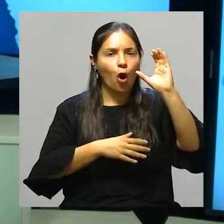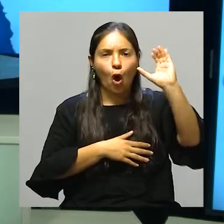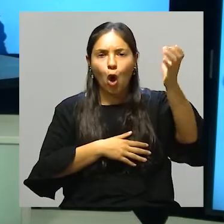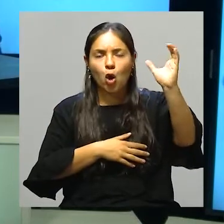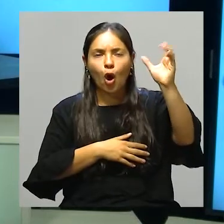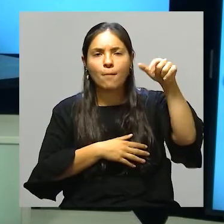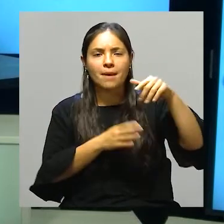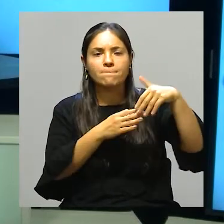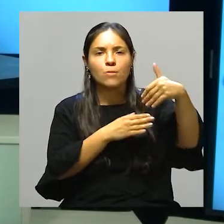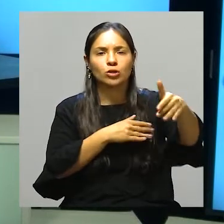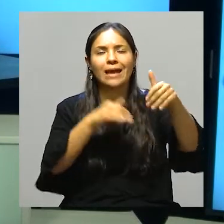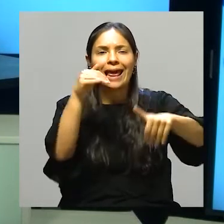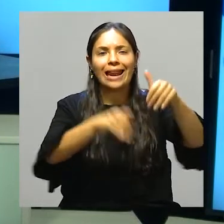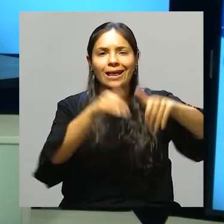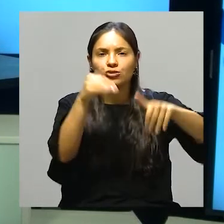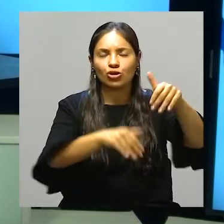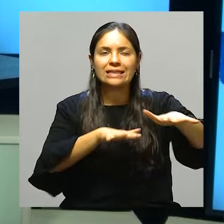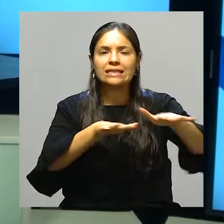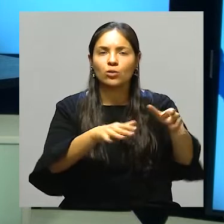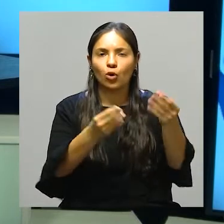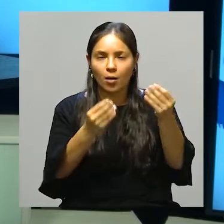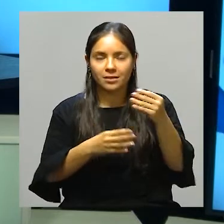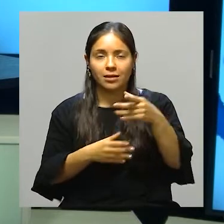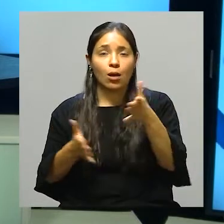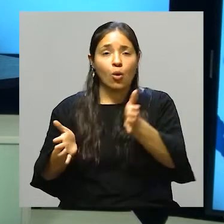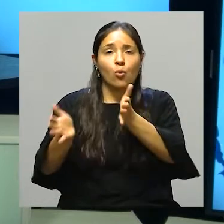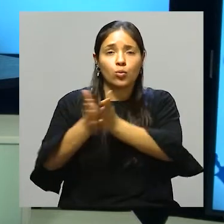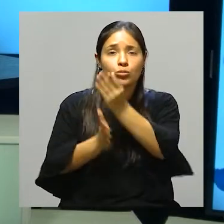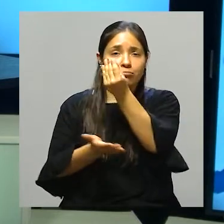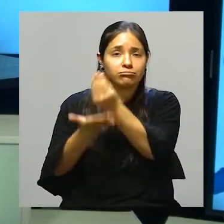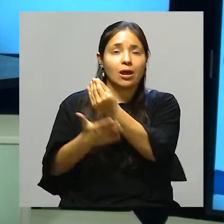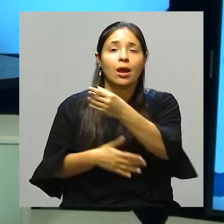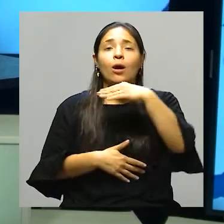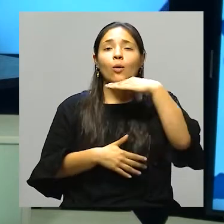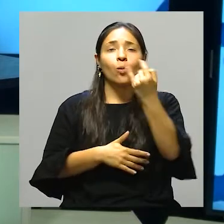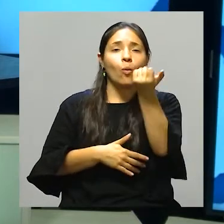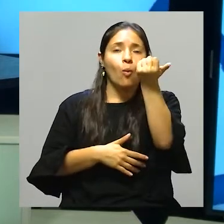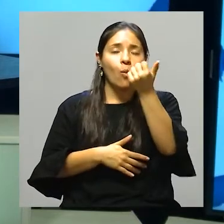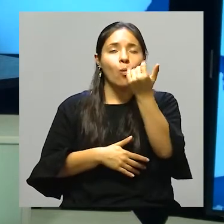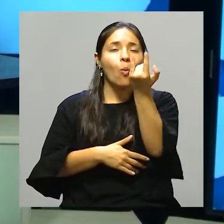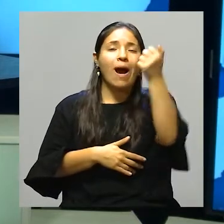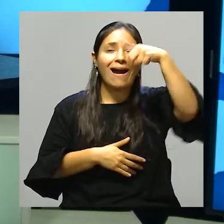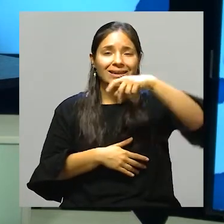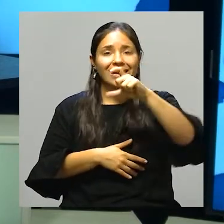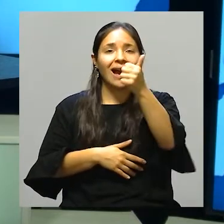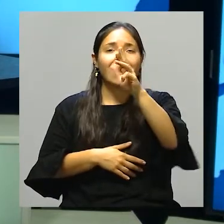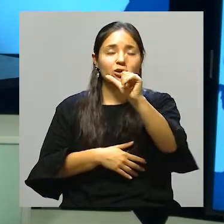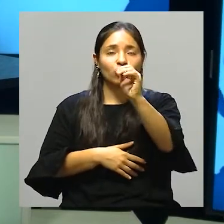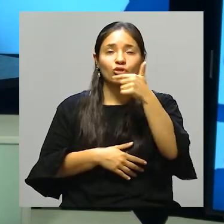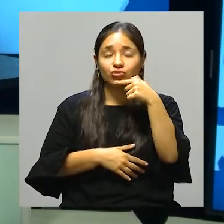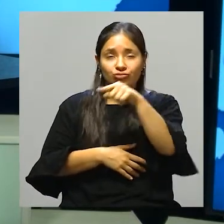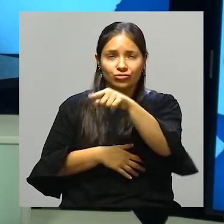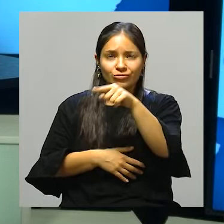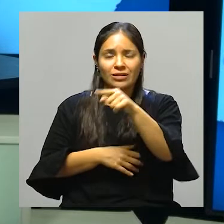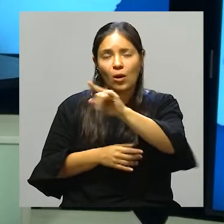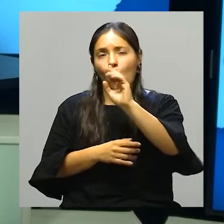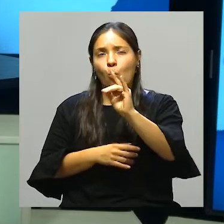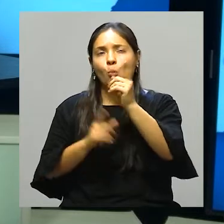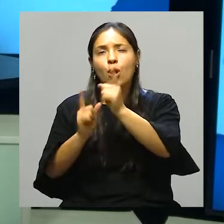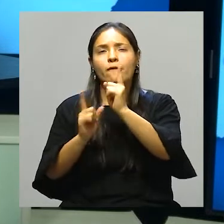que juntó, digamos, manifestaciones en las que se juntaron tanto estudiantes de las universidades públicas como de las